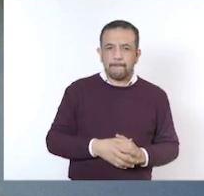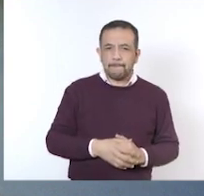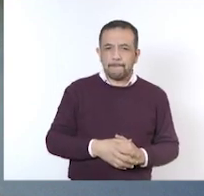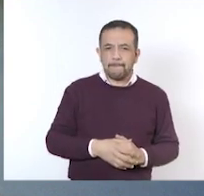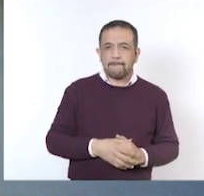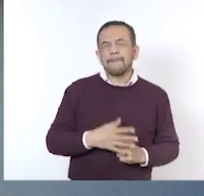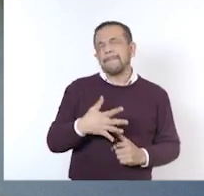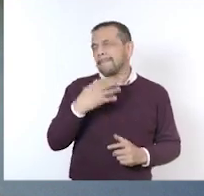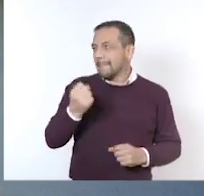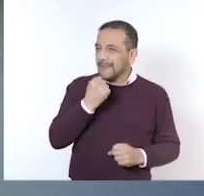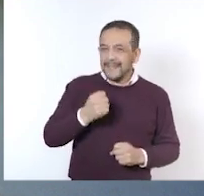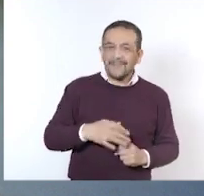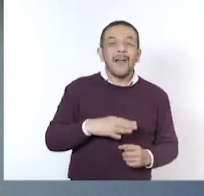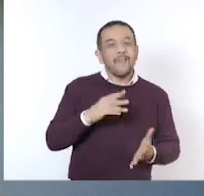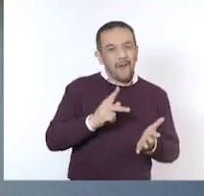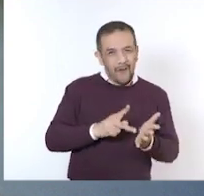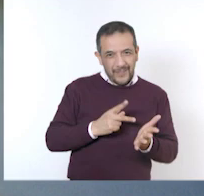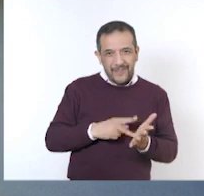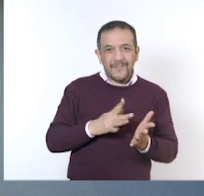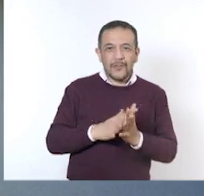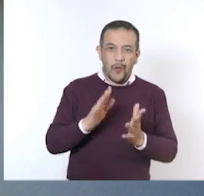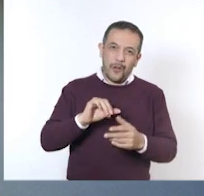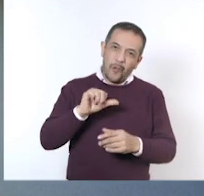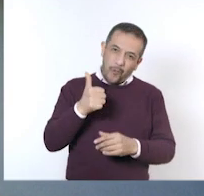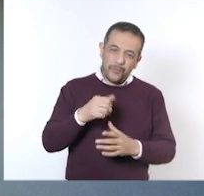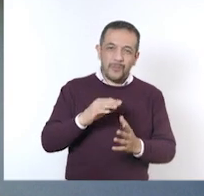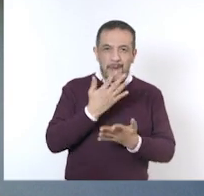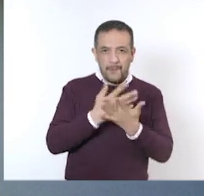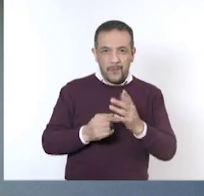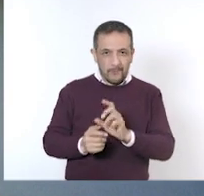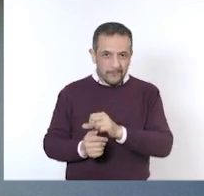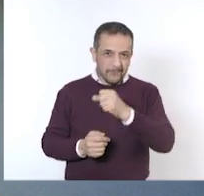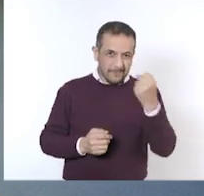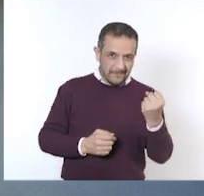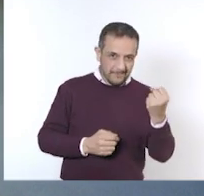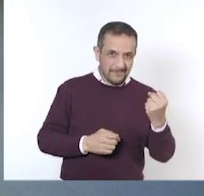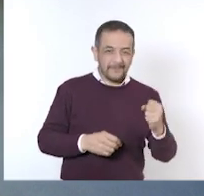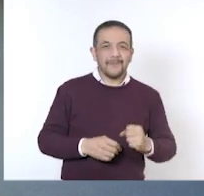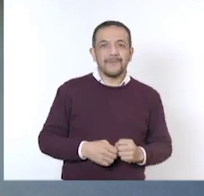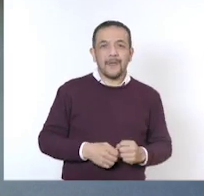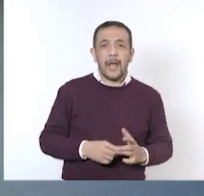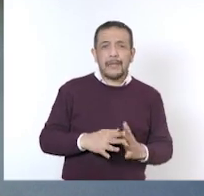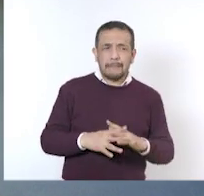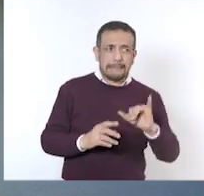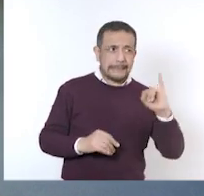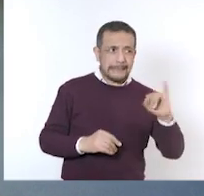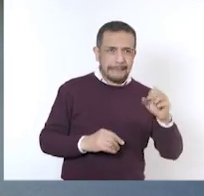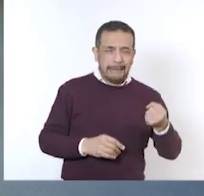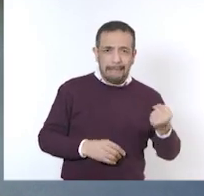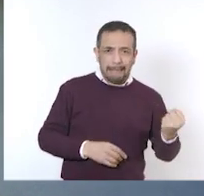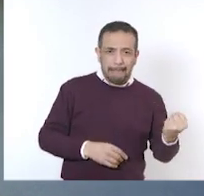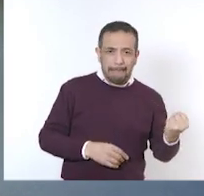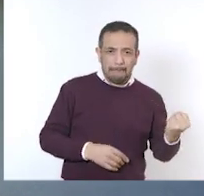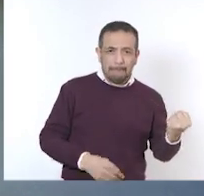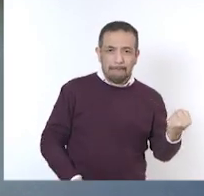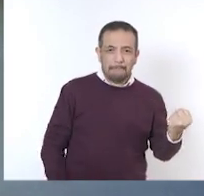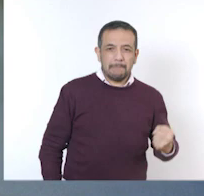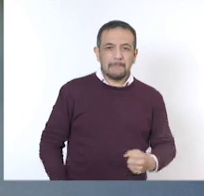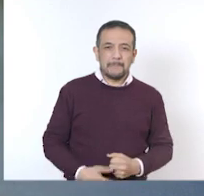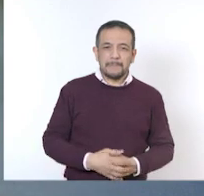está. ¡Uy! ¡Ah! Vamos a intentarlo, cambio de mano. ¡Uy! Con la izquierda, listos allá.